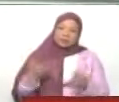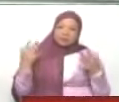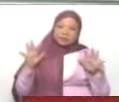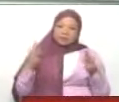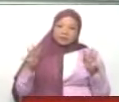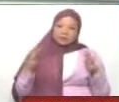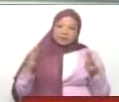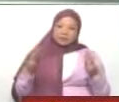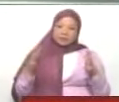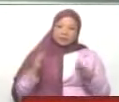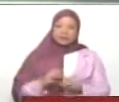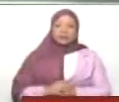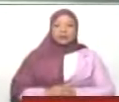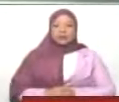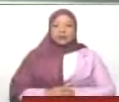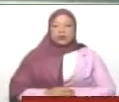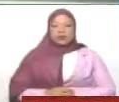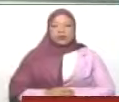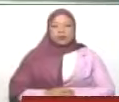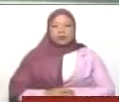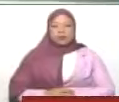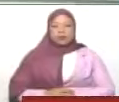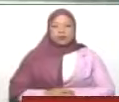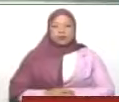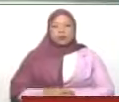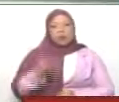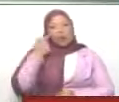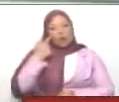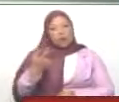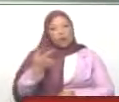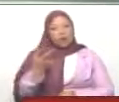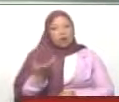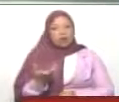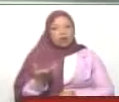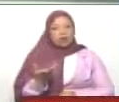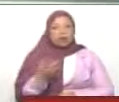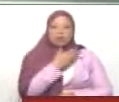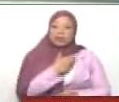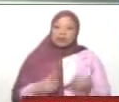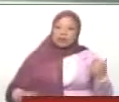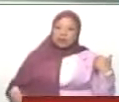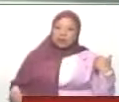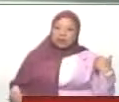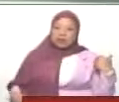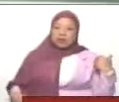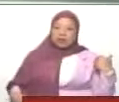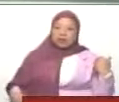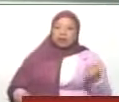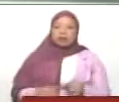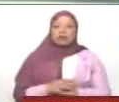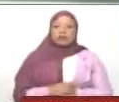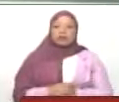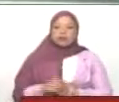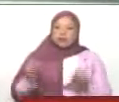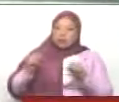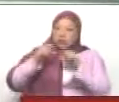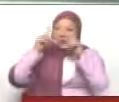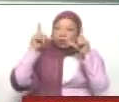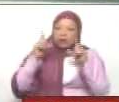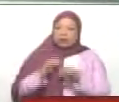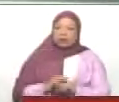Venezuela. Iván Pérez Rossi, ¿cómo la viste? Cuéntamela. Presidente, yo estoy